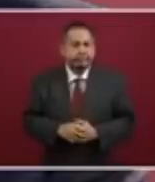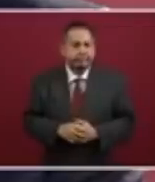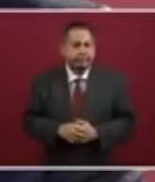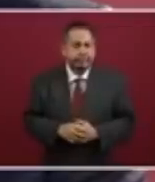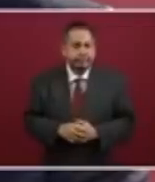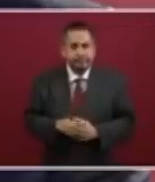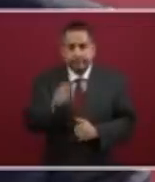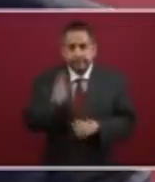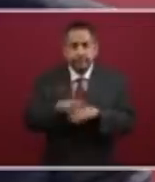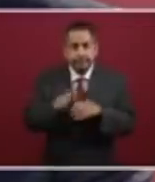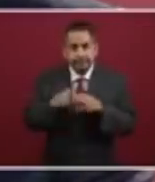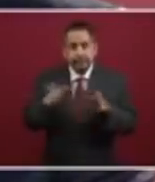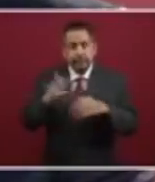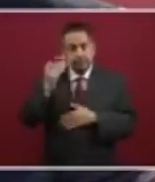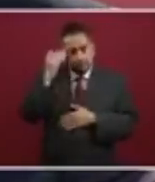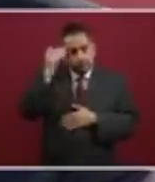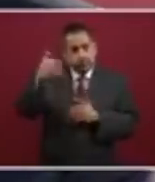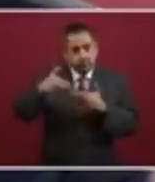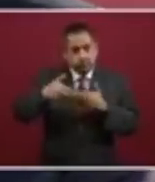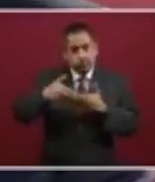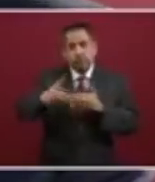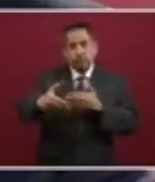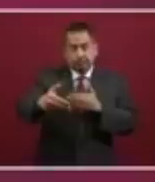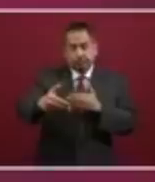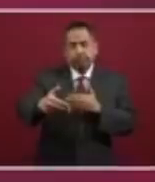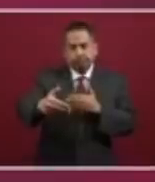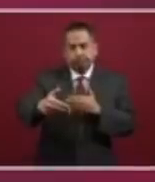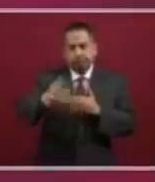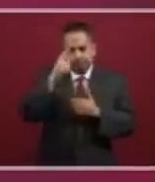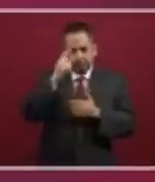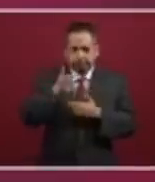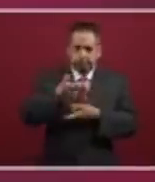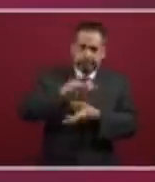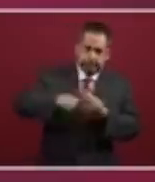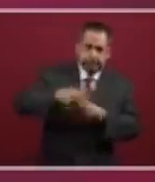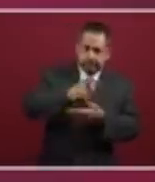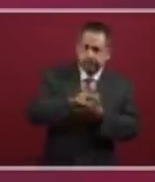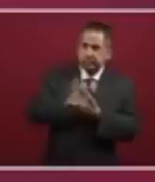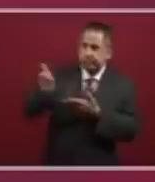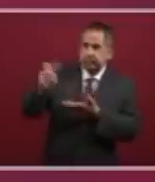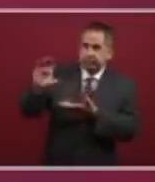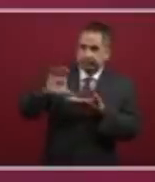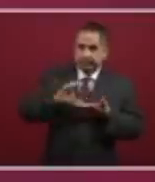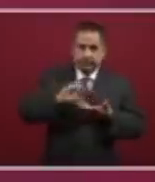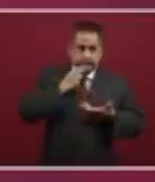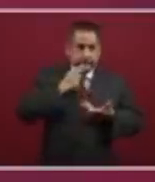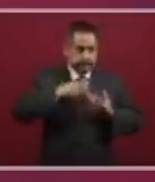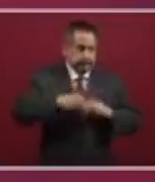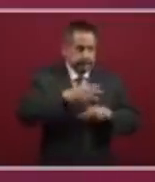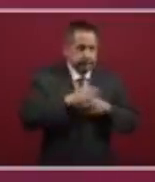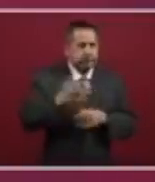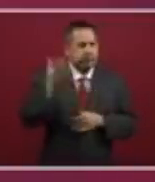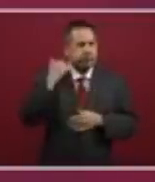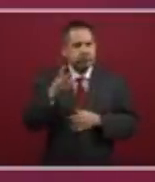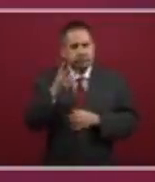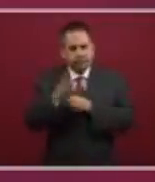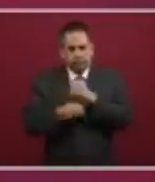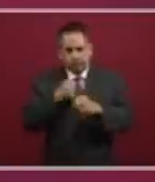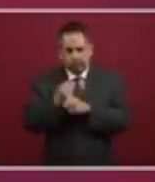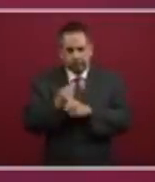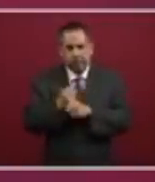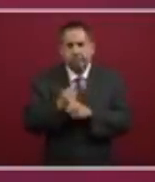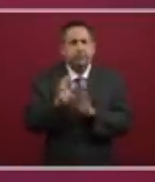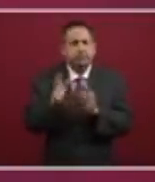se amplió el plazo para la utilización de este fondo. Eran 3 años y se